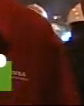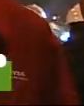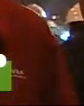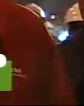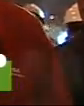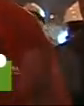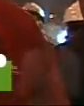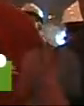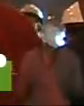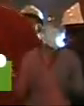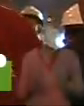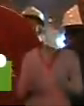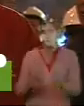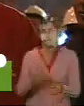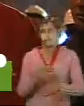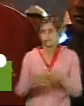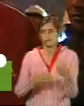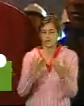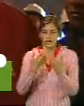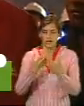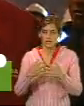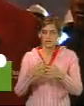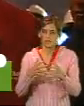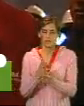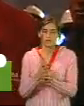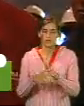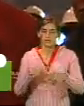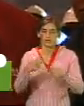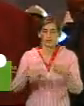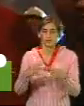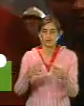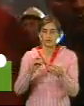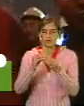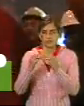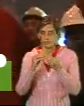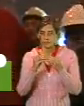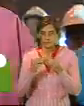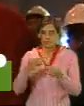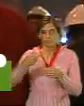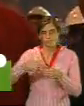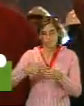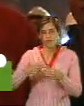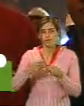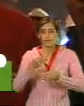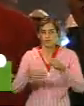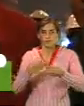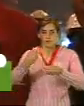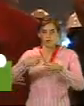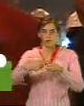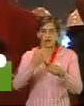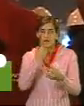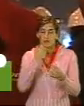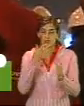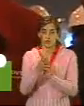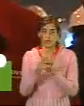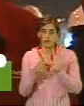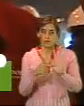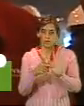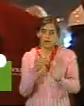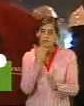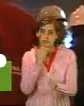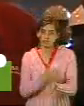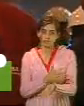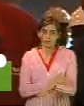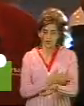río Orinoco, se están haciendo equipos para nuestro sistema de refinación, se hizo la plataforma petrolera que mostramos